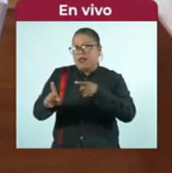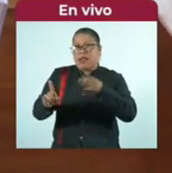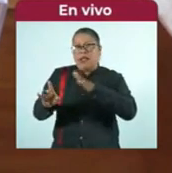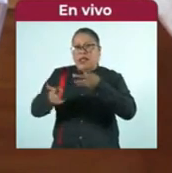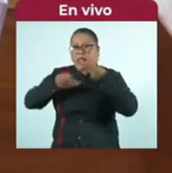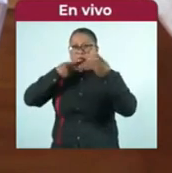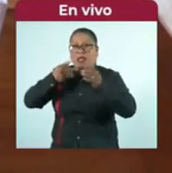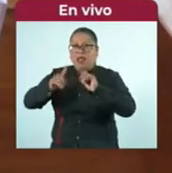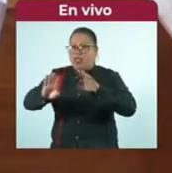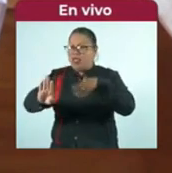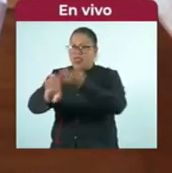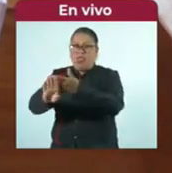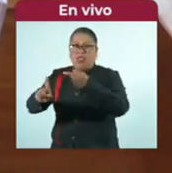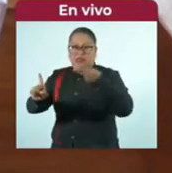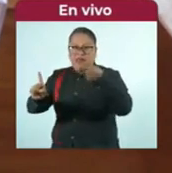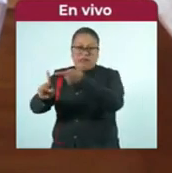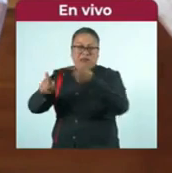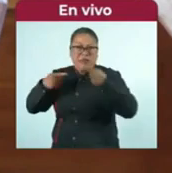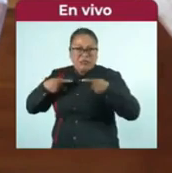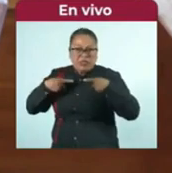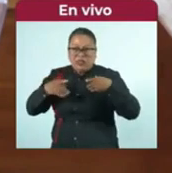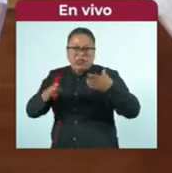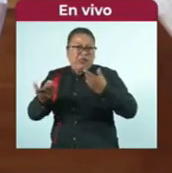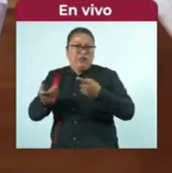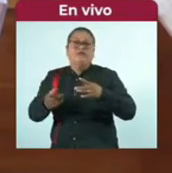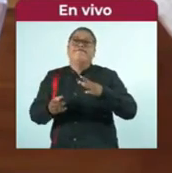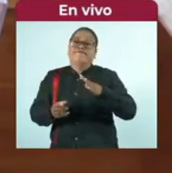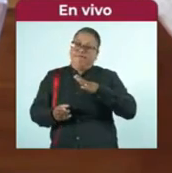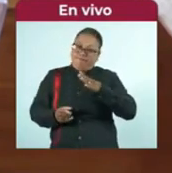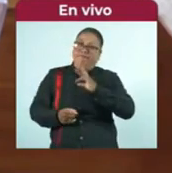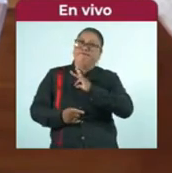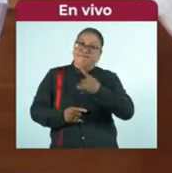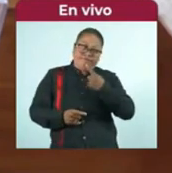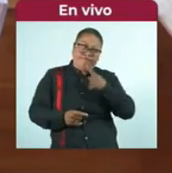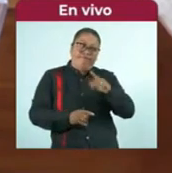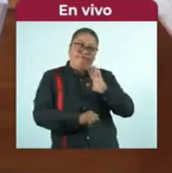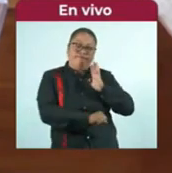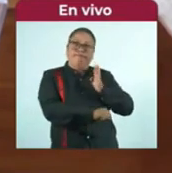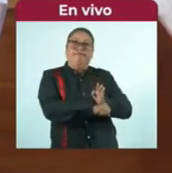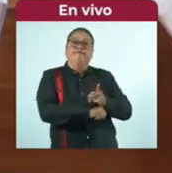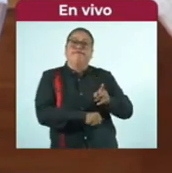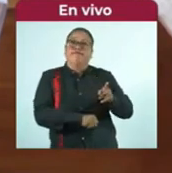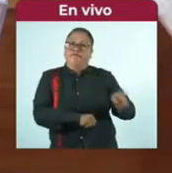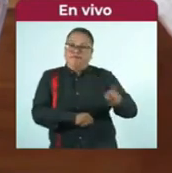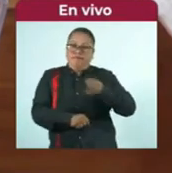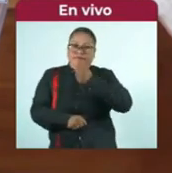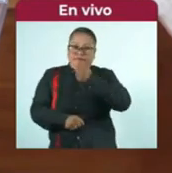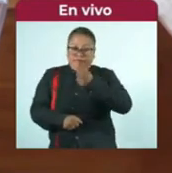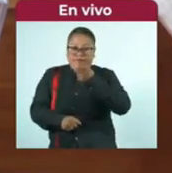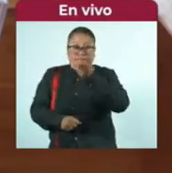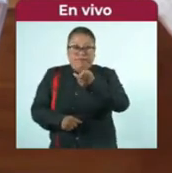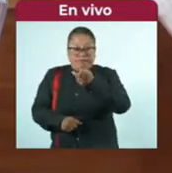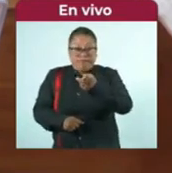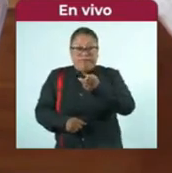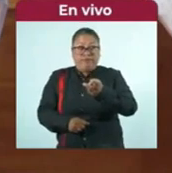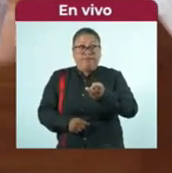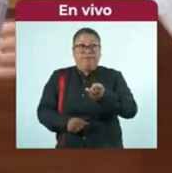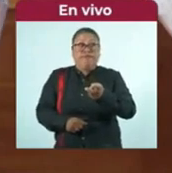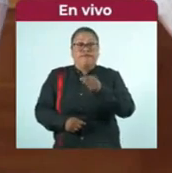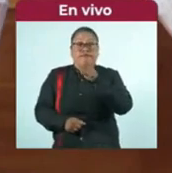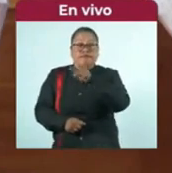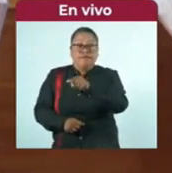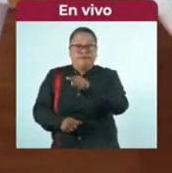o hay alguna violación, entonces se pasa al Código Civil este tipo de sanciones. Y en el Código Civil es donde